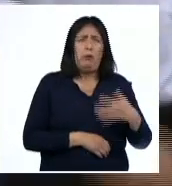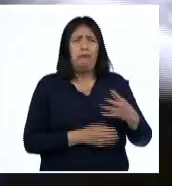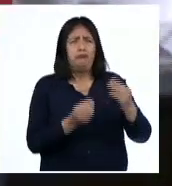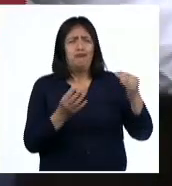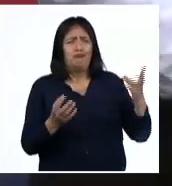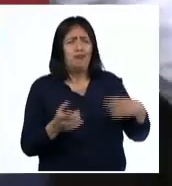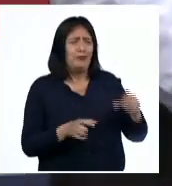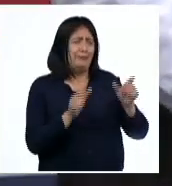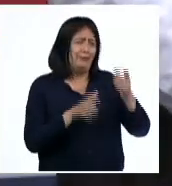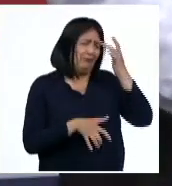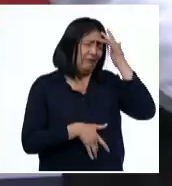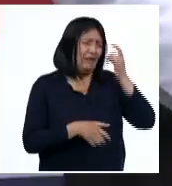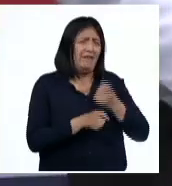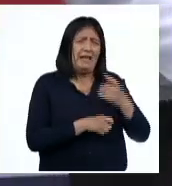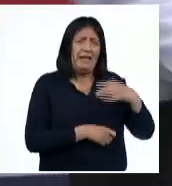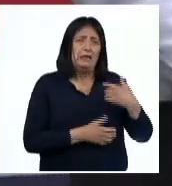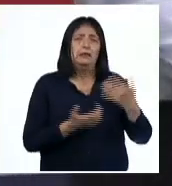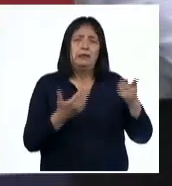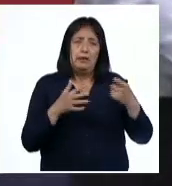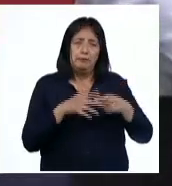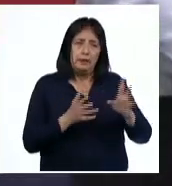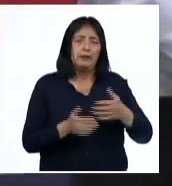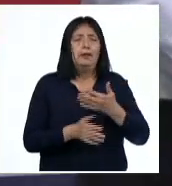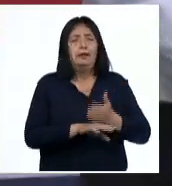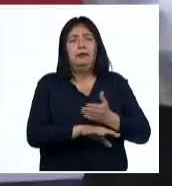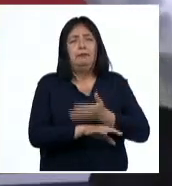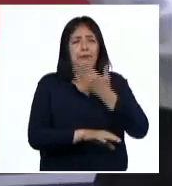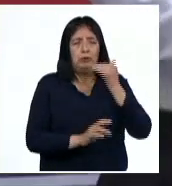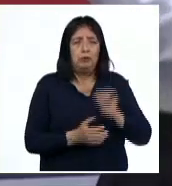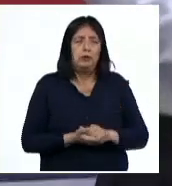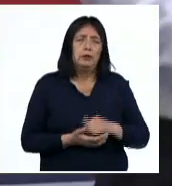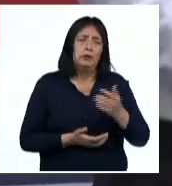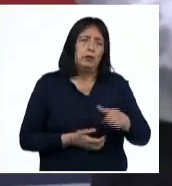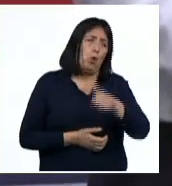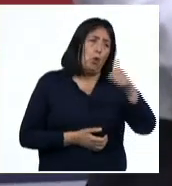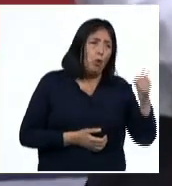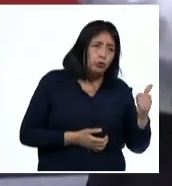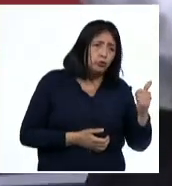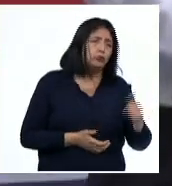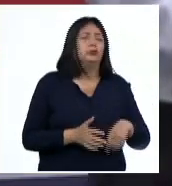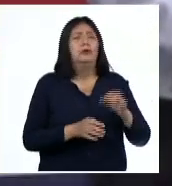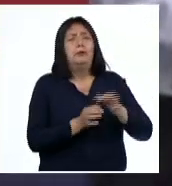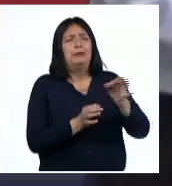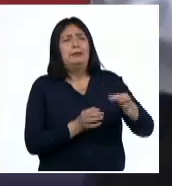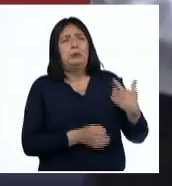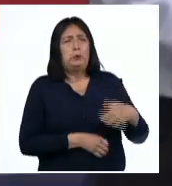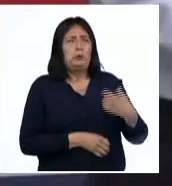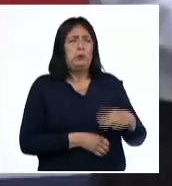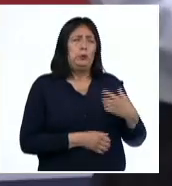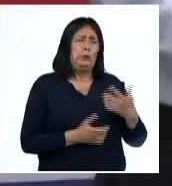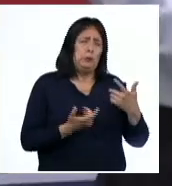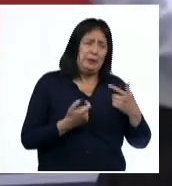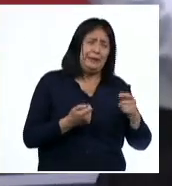mucho daño durante la enfermedad, ya comienzan a mejorar. Y hay otras regiones de que todavía están en plena